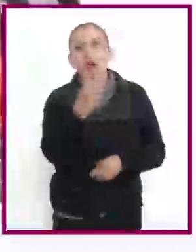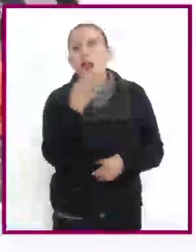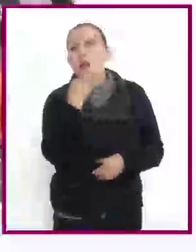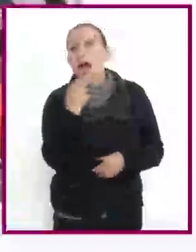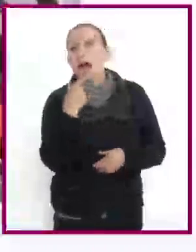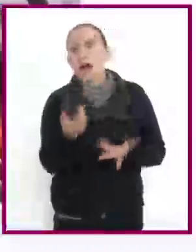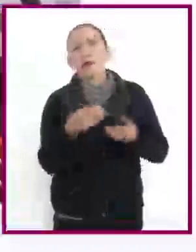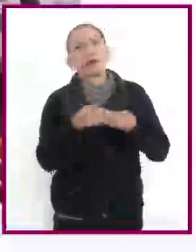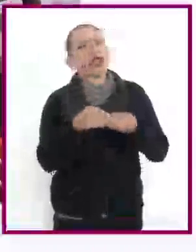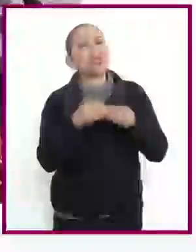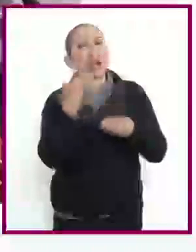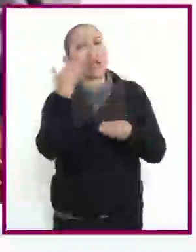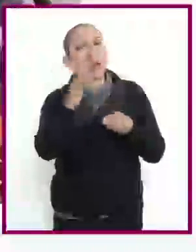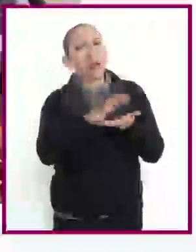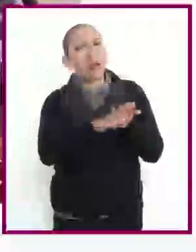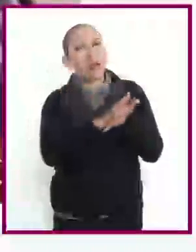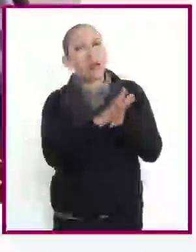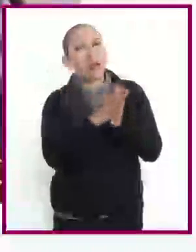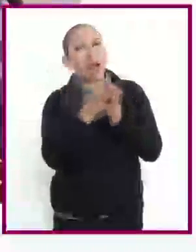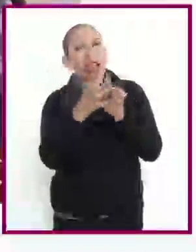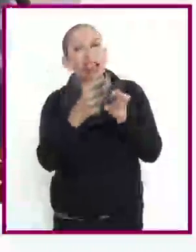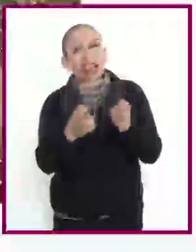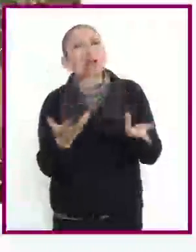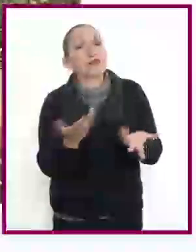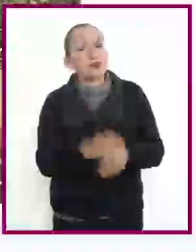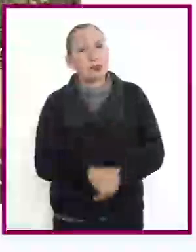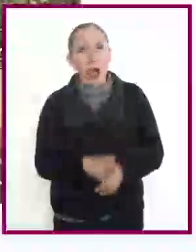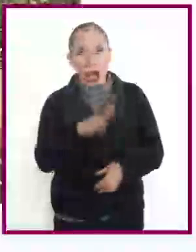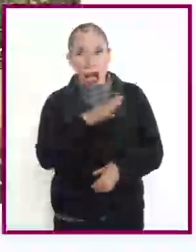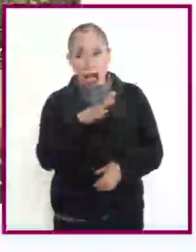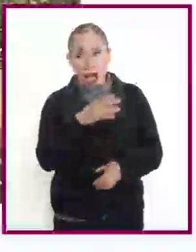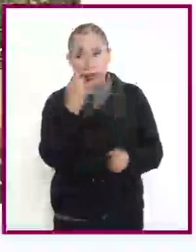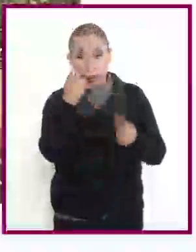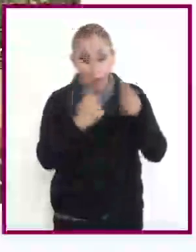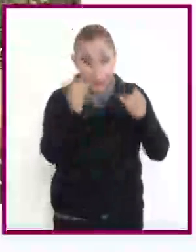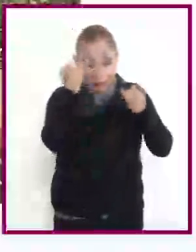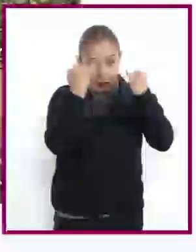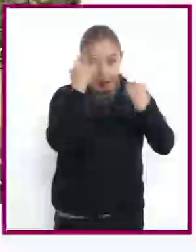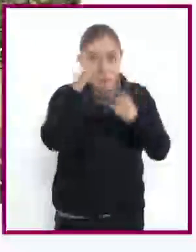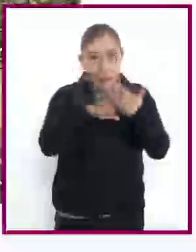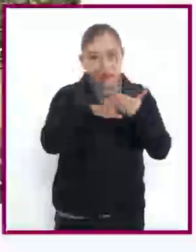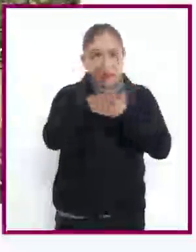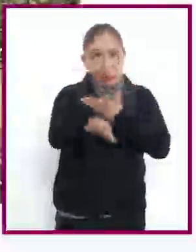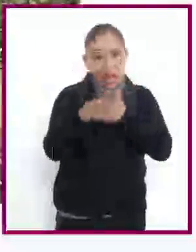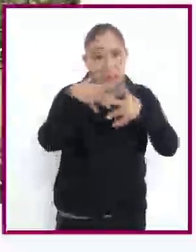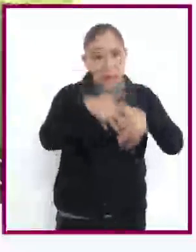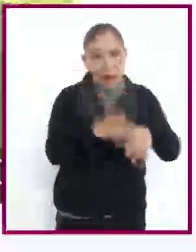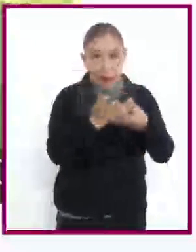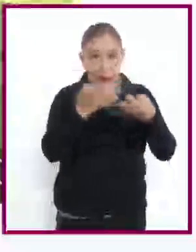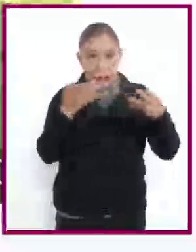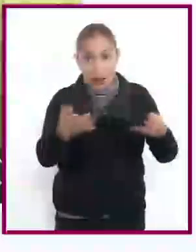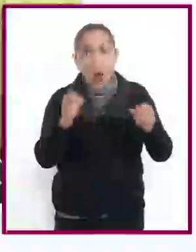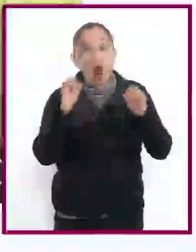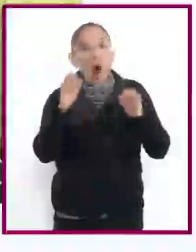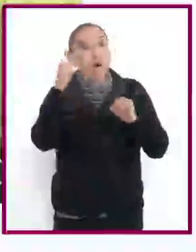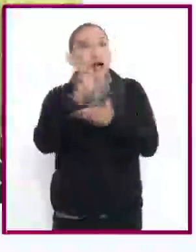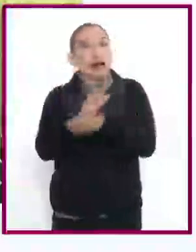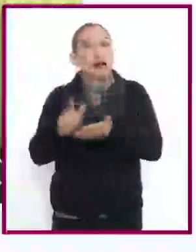los gobiernos y la población. Tienes razón, Trali. Mi aportación es aprender a disminuir el uso de productos desechables